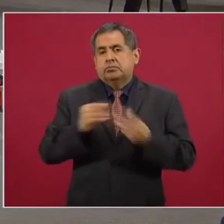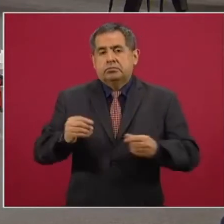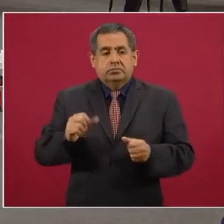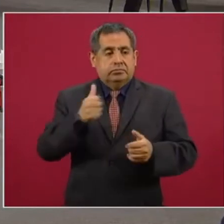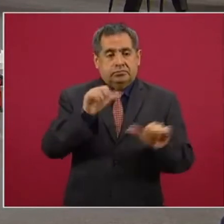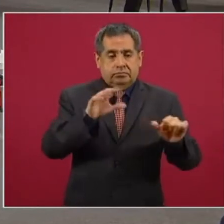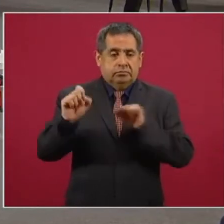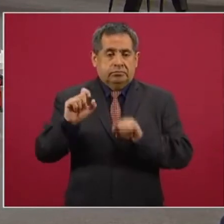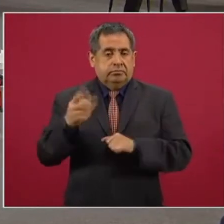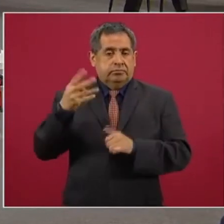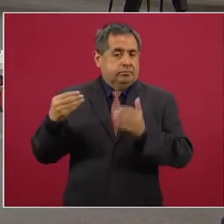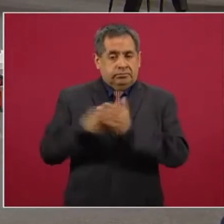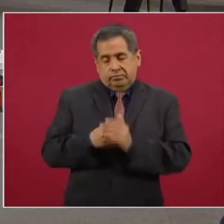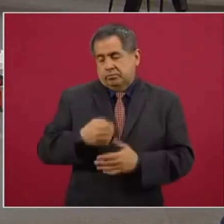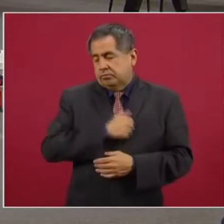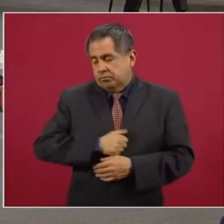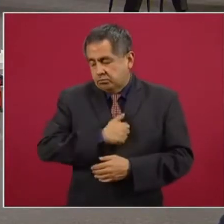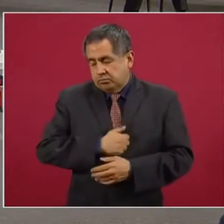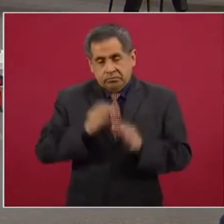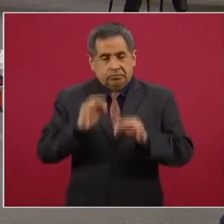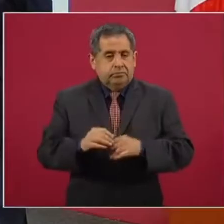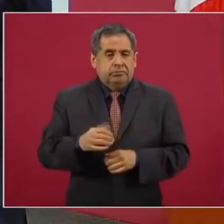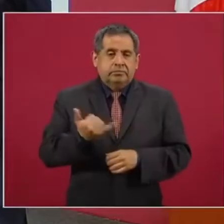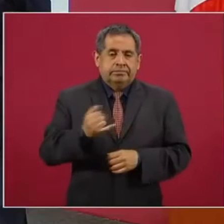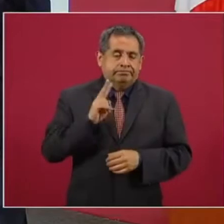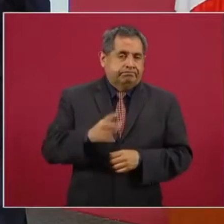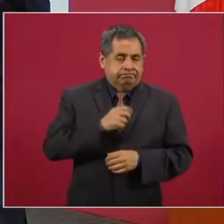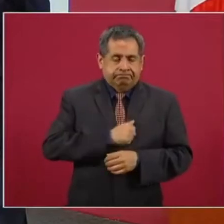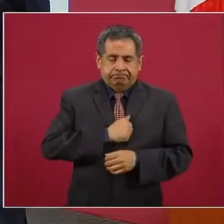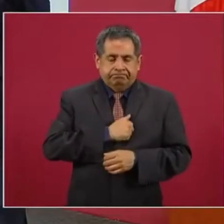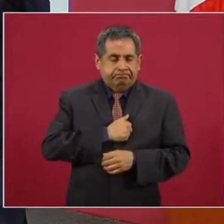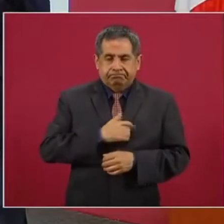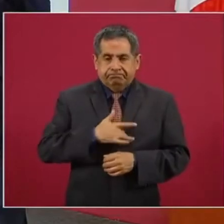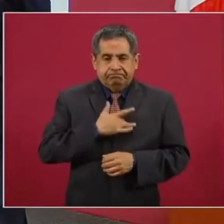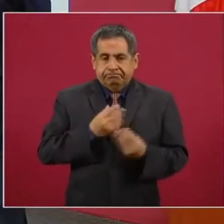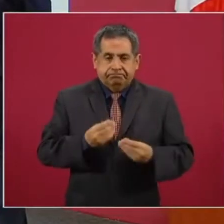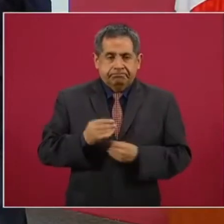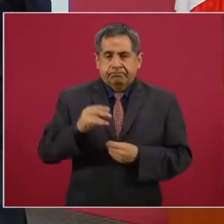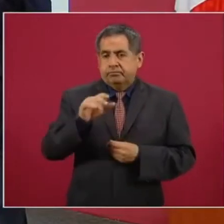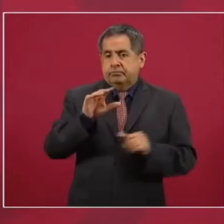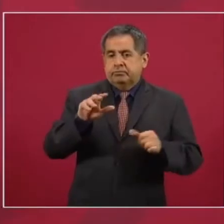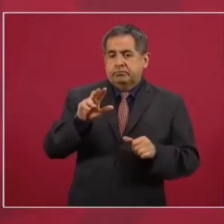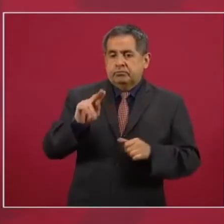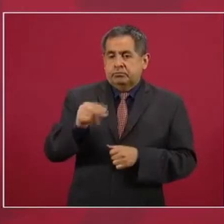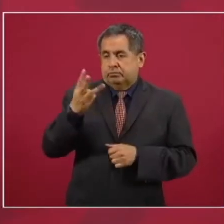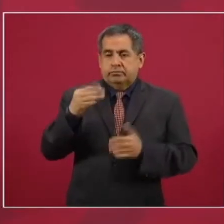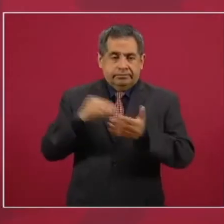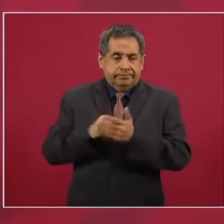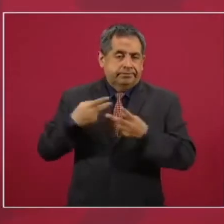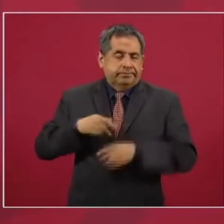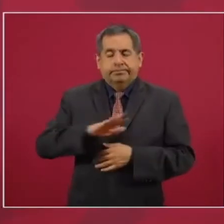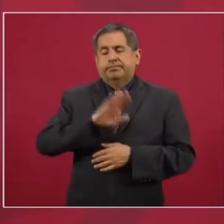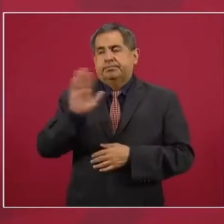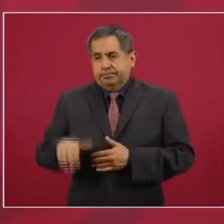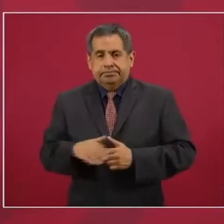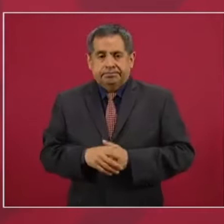623,000, y muy desafortunadamente los 83,000 fallecieron, pero ya no hay casos